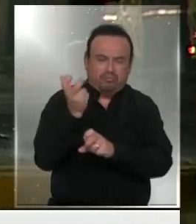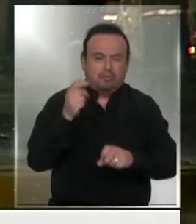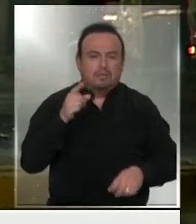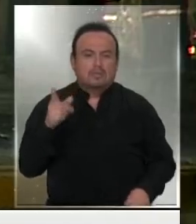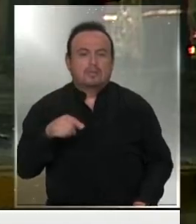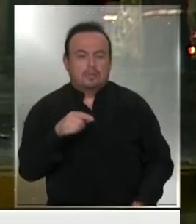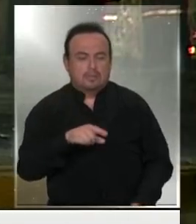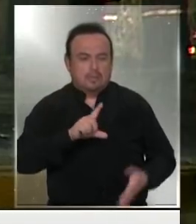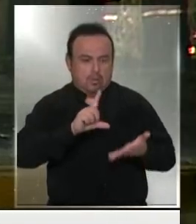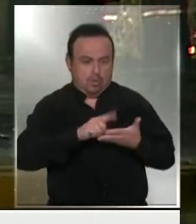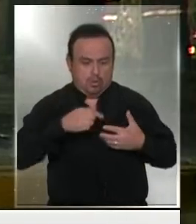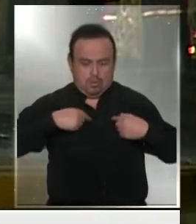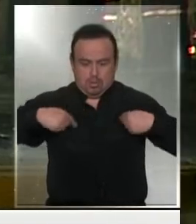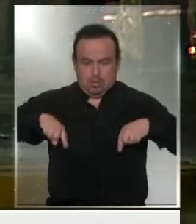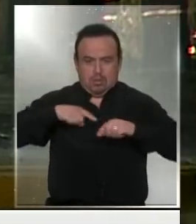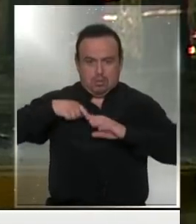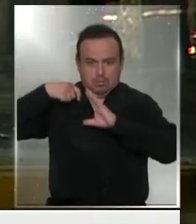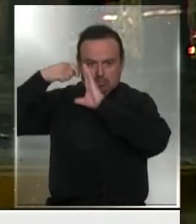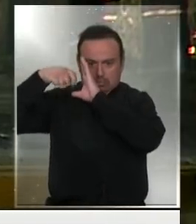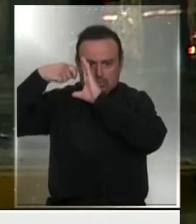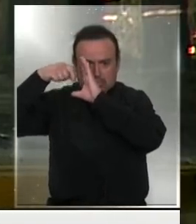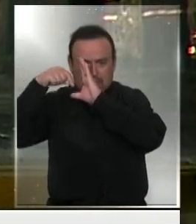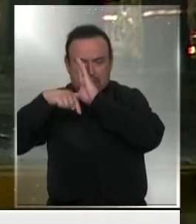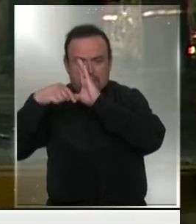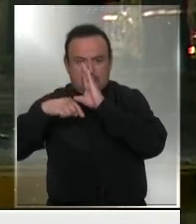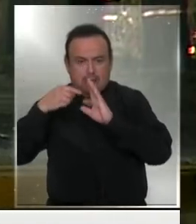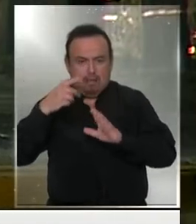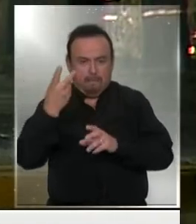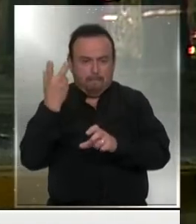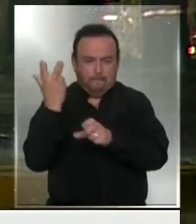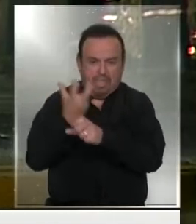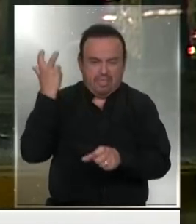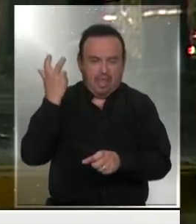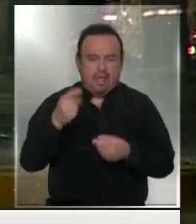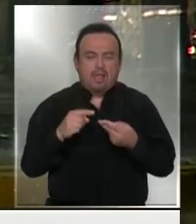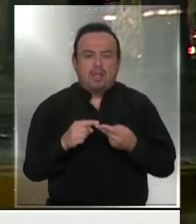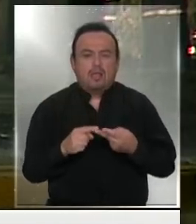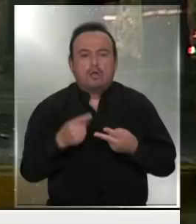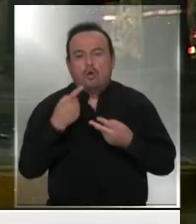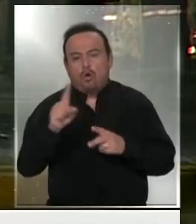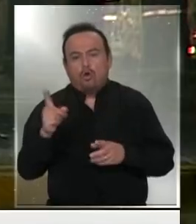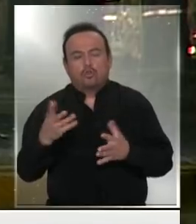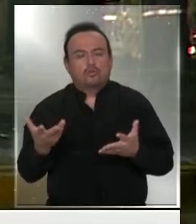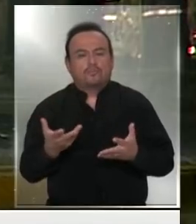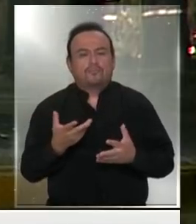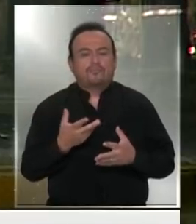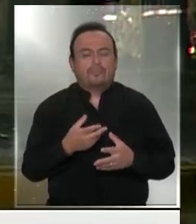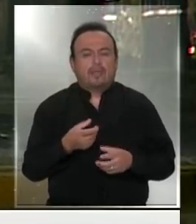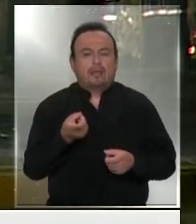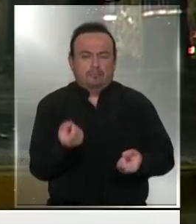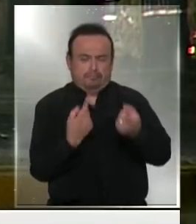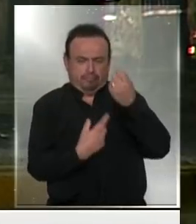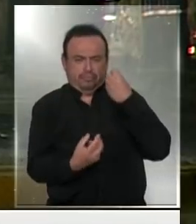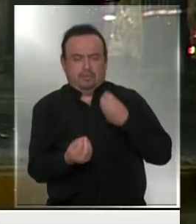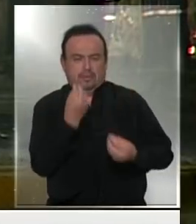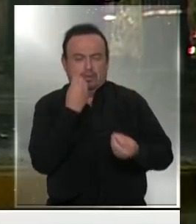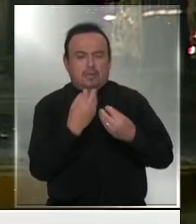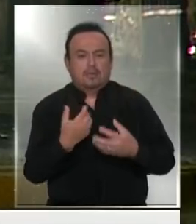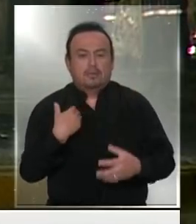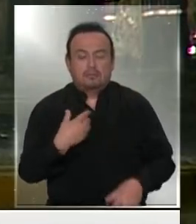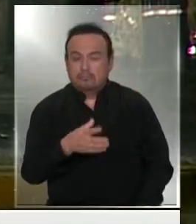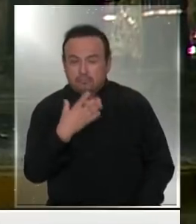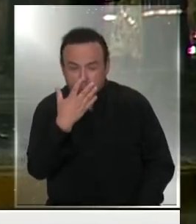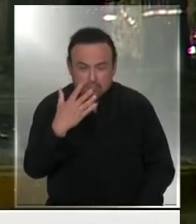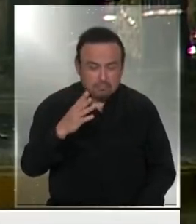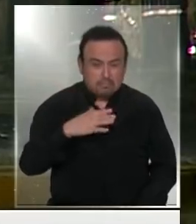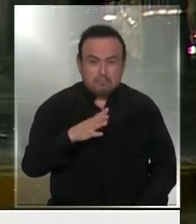hacia este sector donde nosotros estamos ubicados. Piedras se pudimos observar y también otros objetos que no hemos podido visualizar qué es